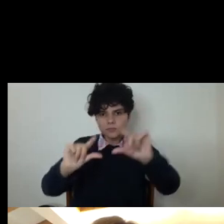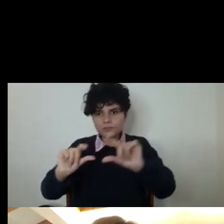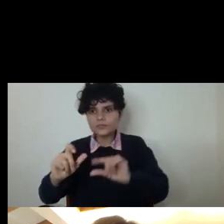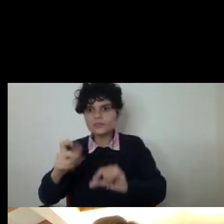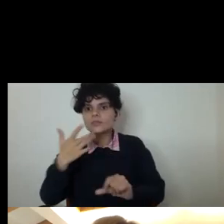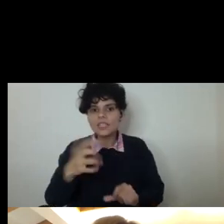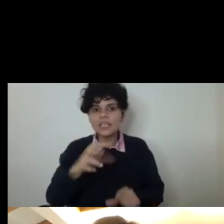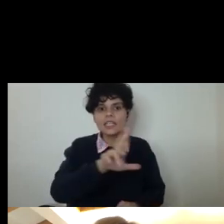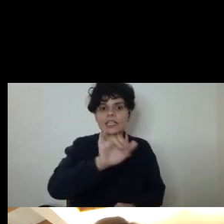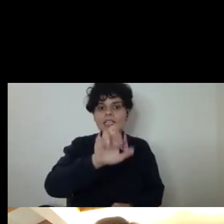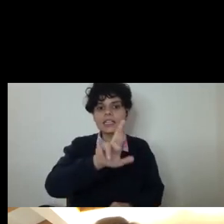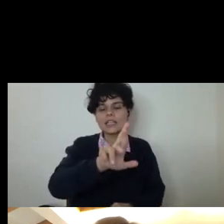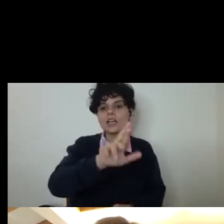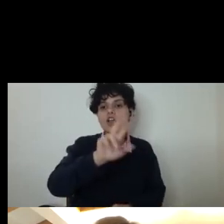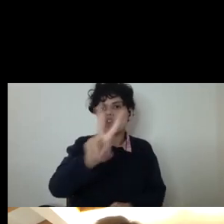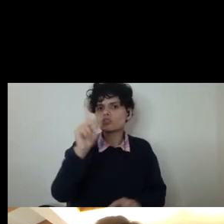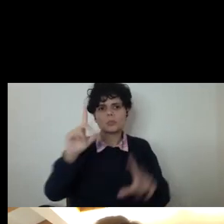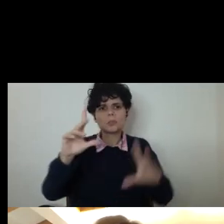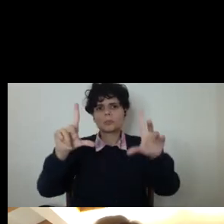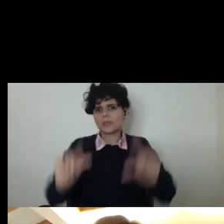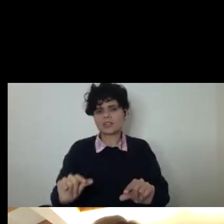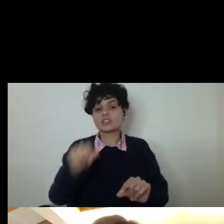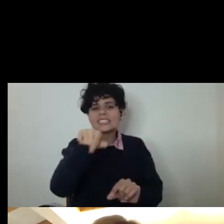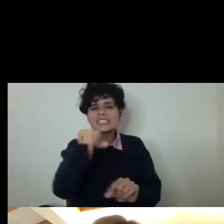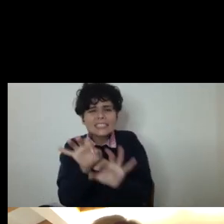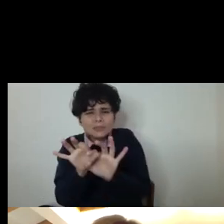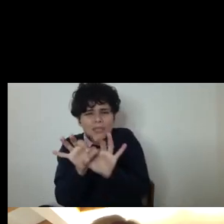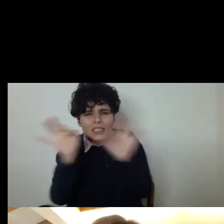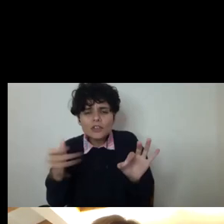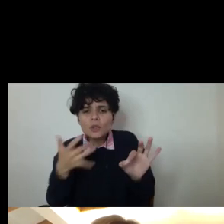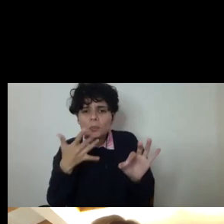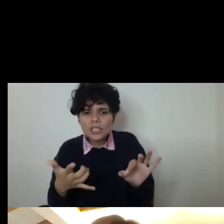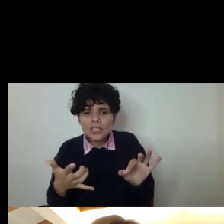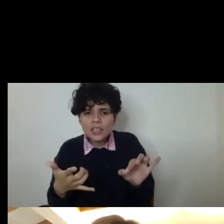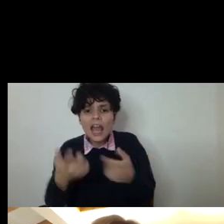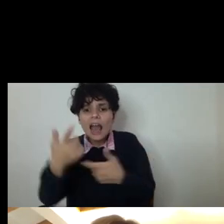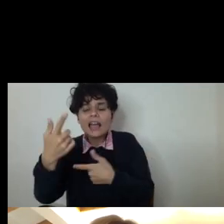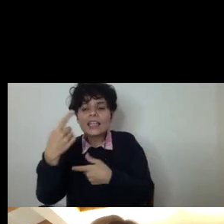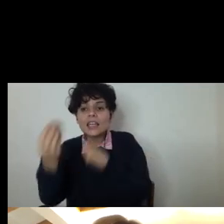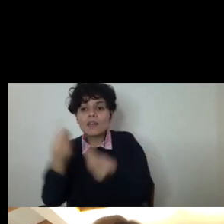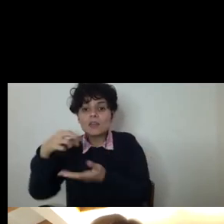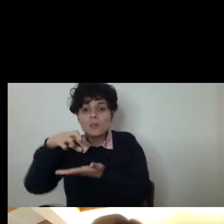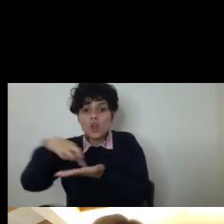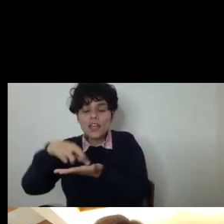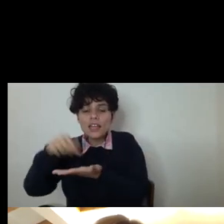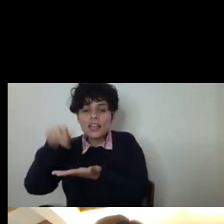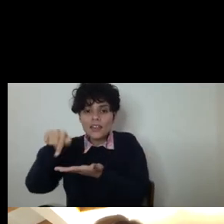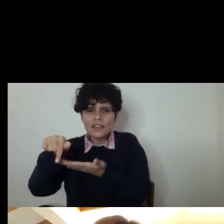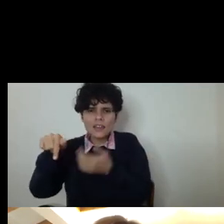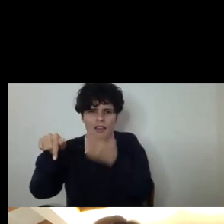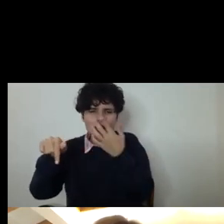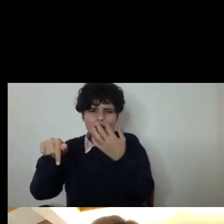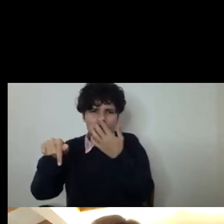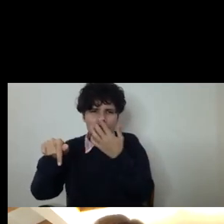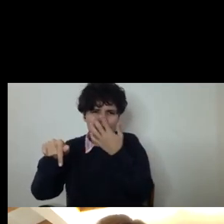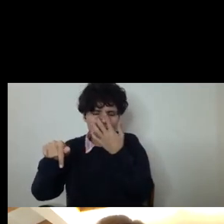RIR2, y lo más importante es que esto era específico porque no pasaba nada con el contenido proteico de la otra isoforma presente en el hipocampo, que es